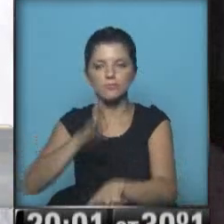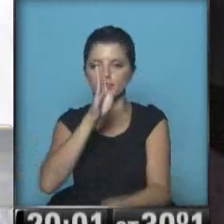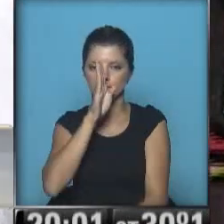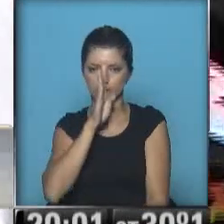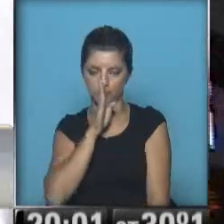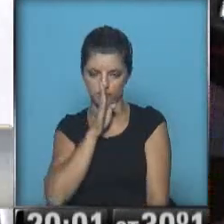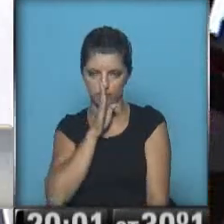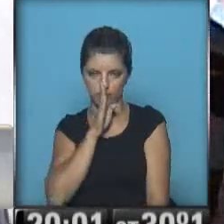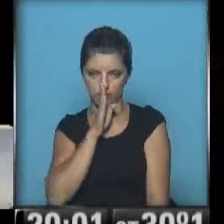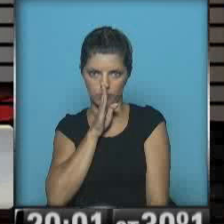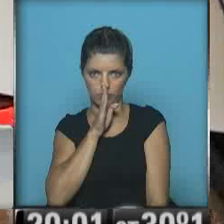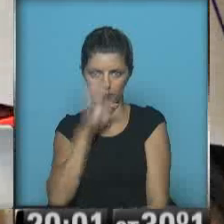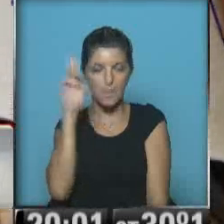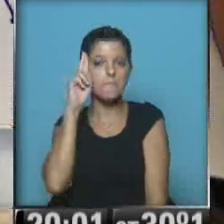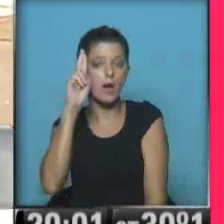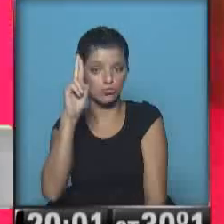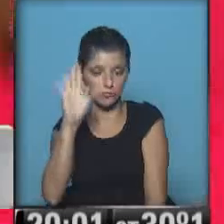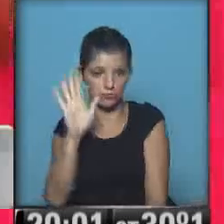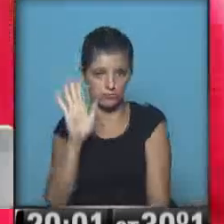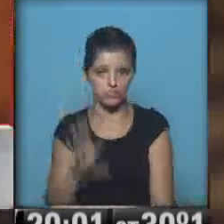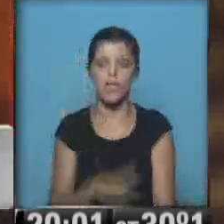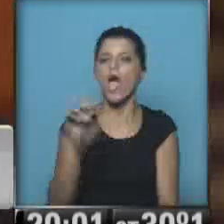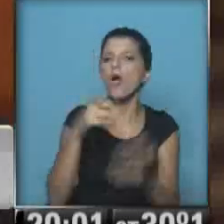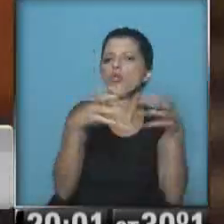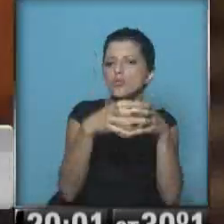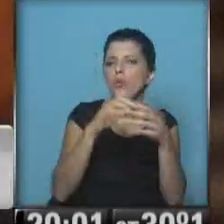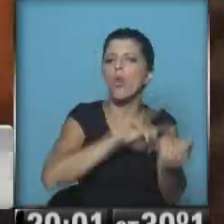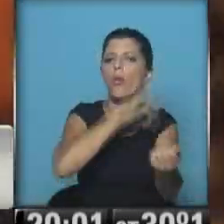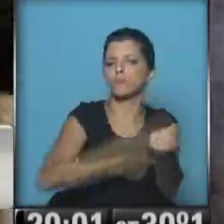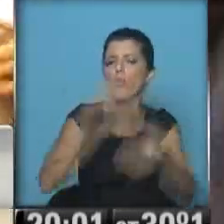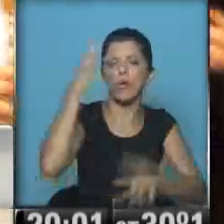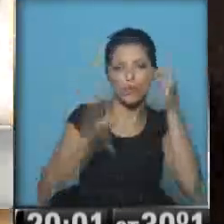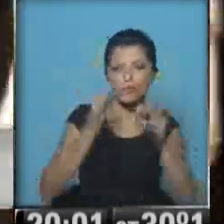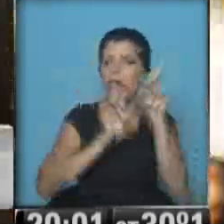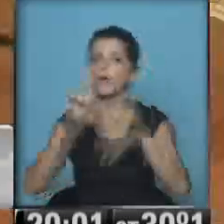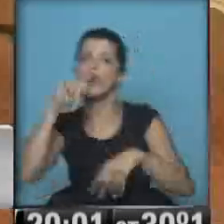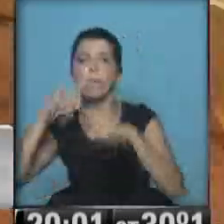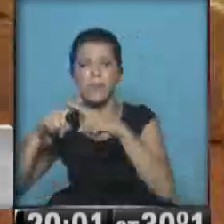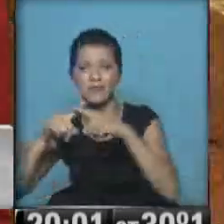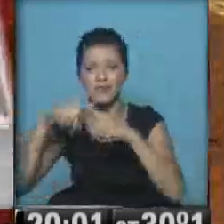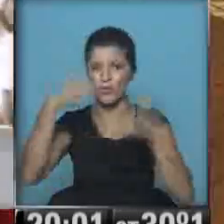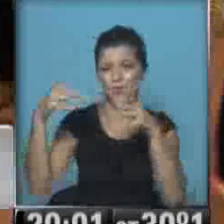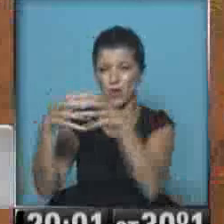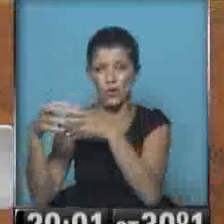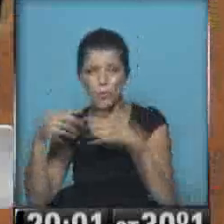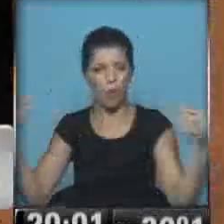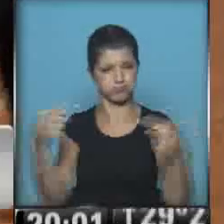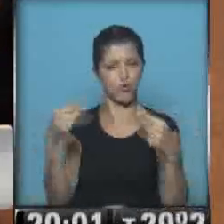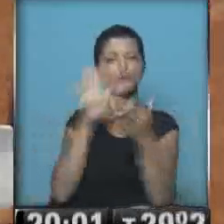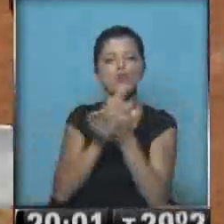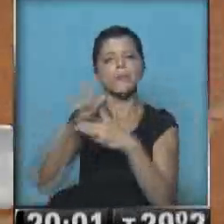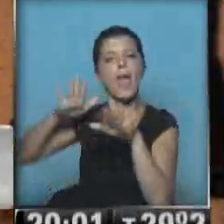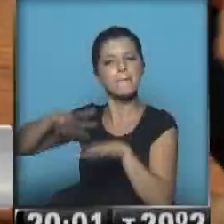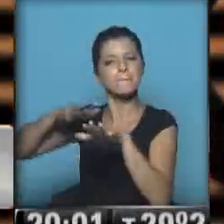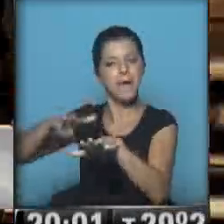silencio y por respeto. Cruce entre miembros del Poder Judicial y dirigentes políticos de distintos partidos por la marcha convocada